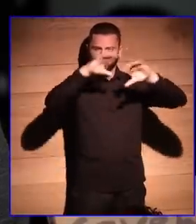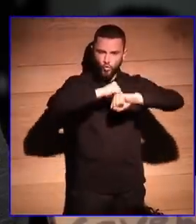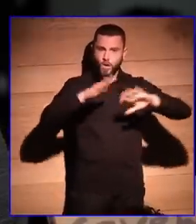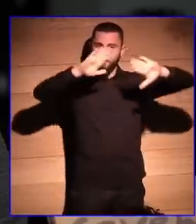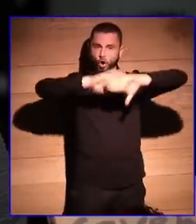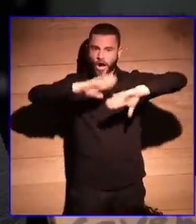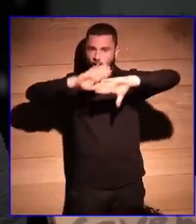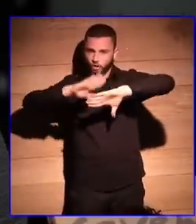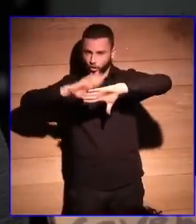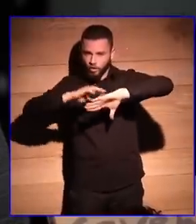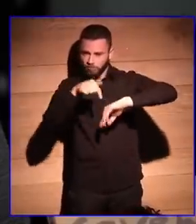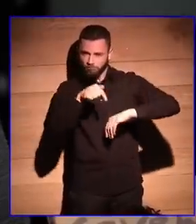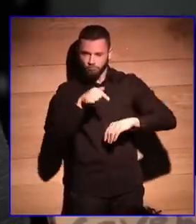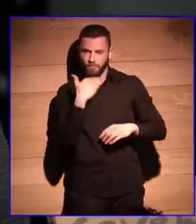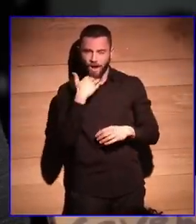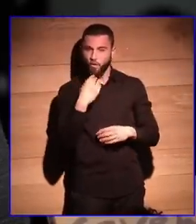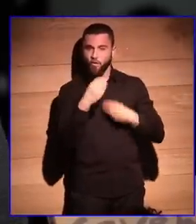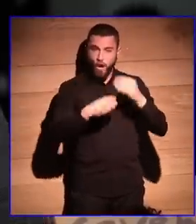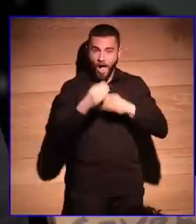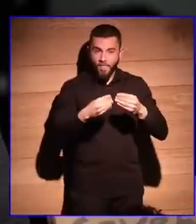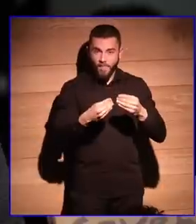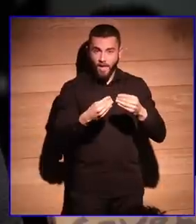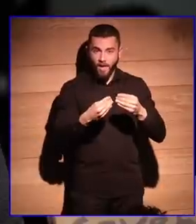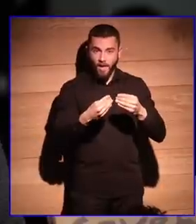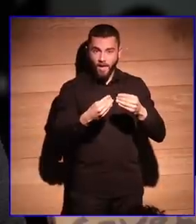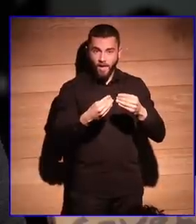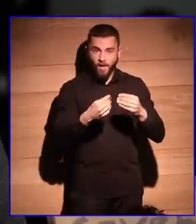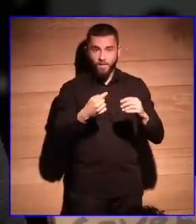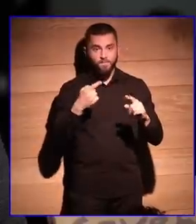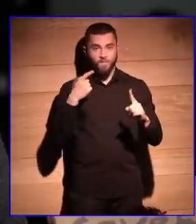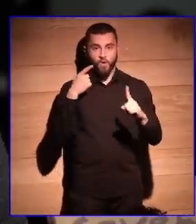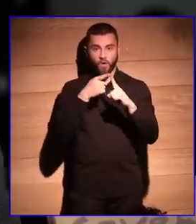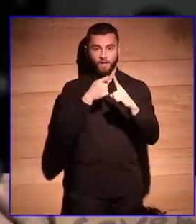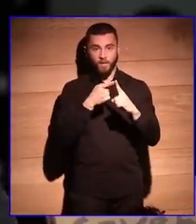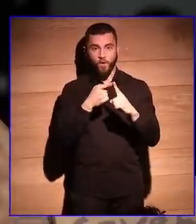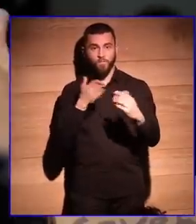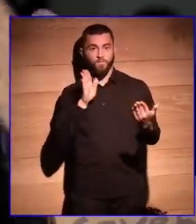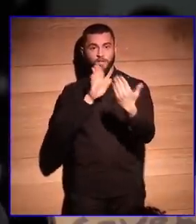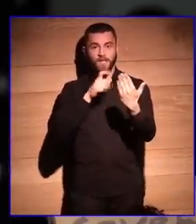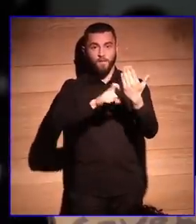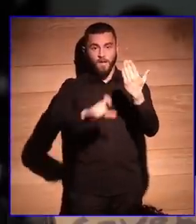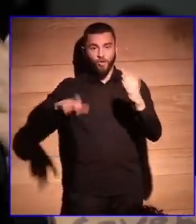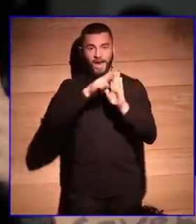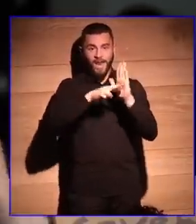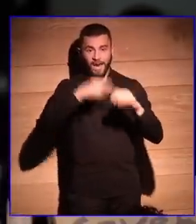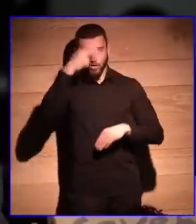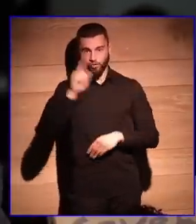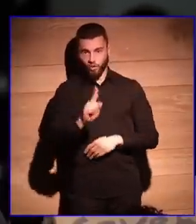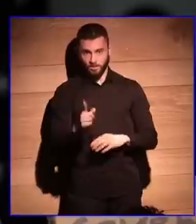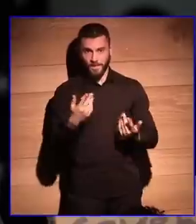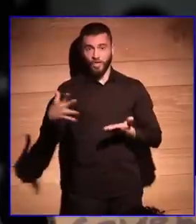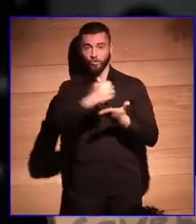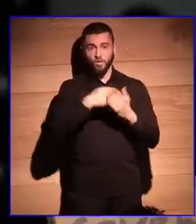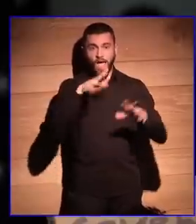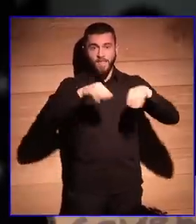las cloacas como única manera de enfrentarte a gente que no va a respetar ningún tipo de regla. En el fondo, casi todos lo aceptamos con tal